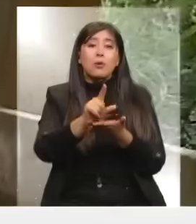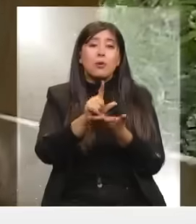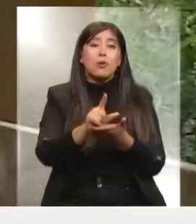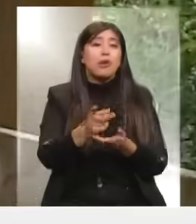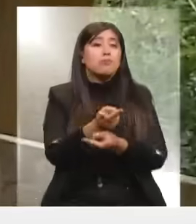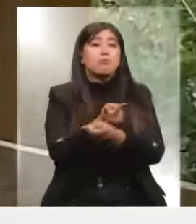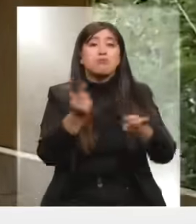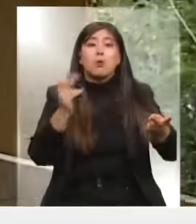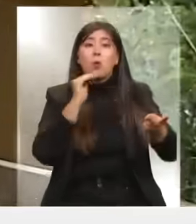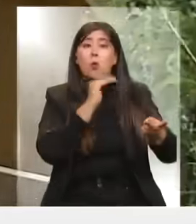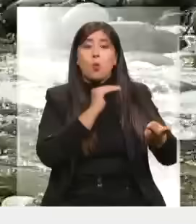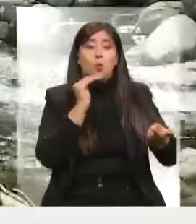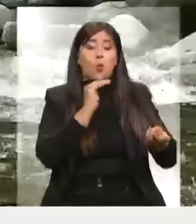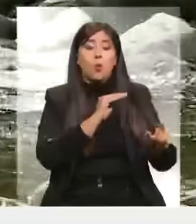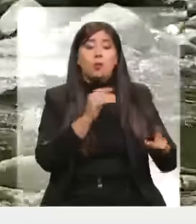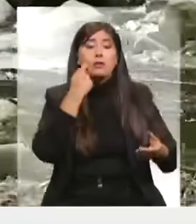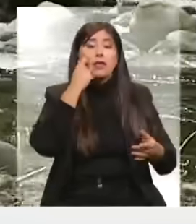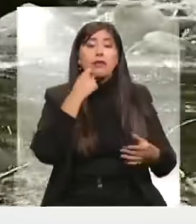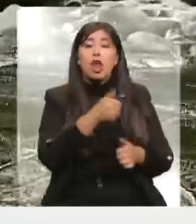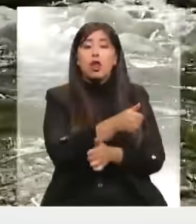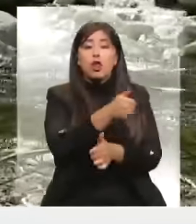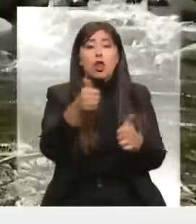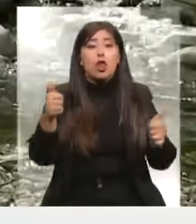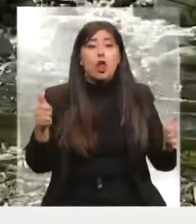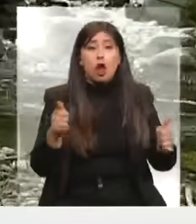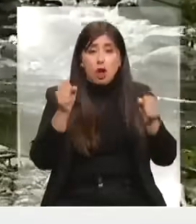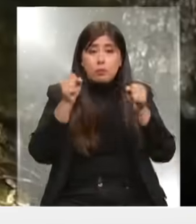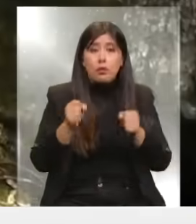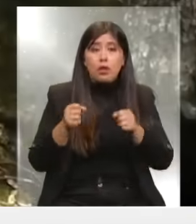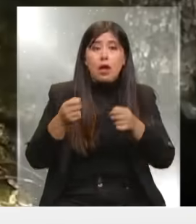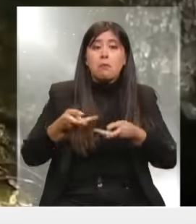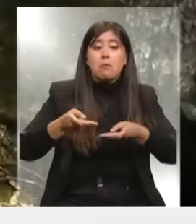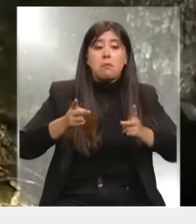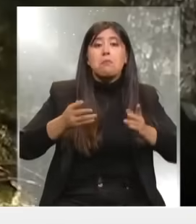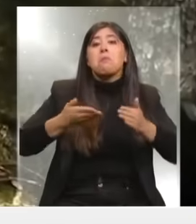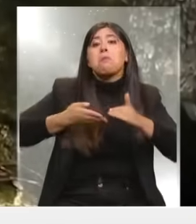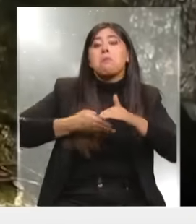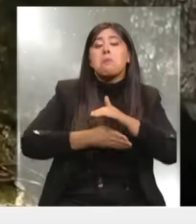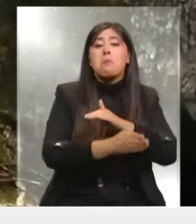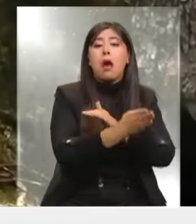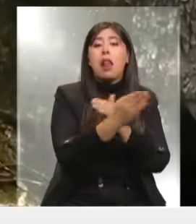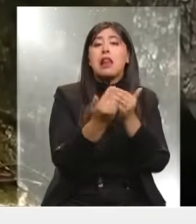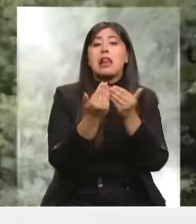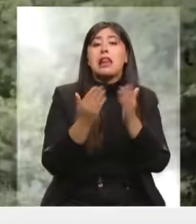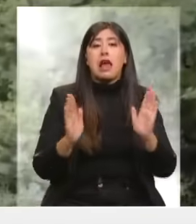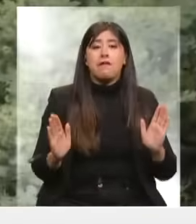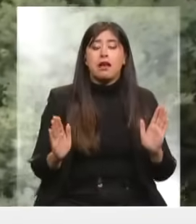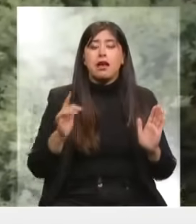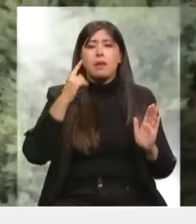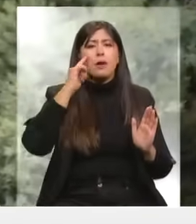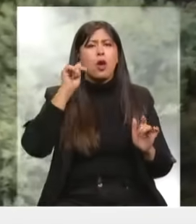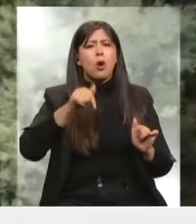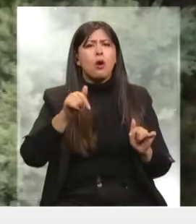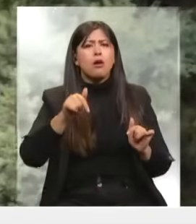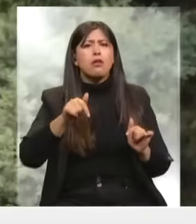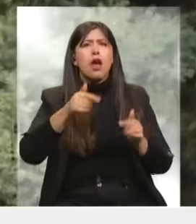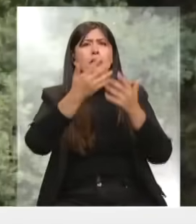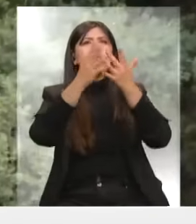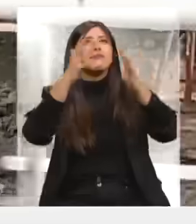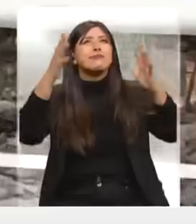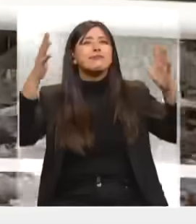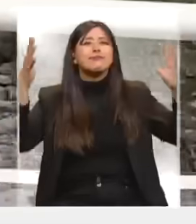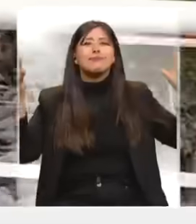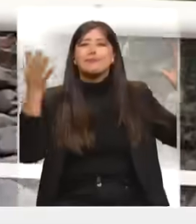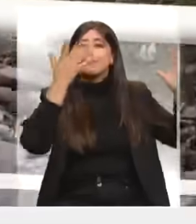dominio público y por ende a los que todos y todas deberíamos tener libre acceso. Pero hoy, estos paisajes naturales